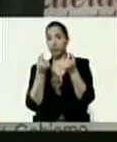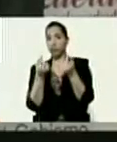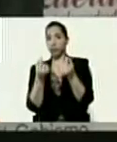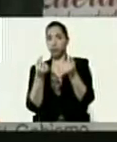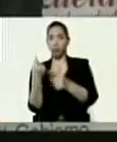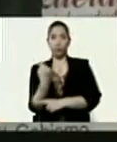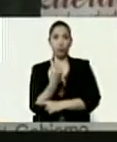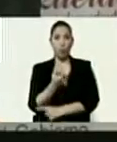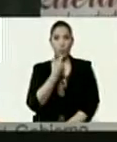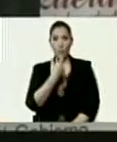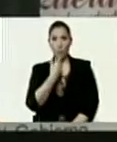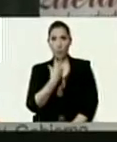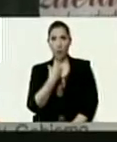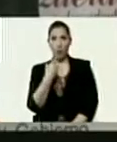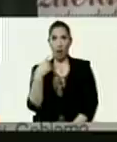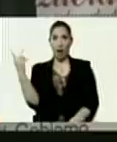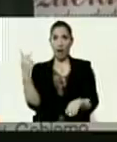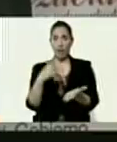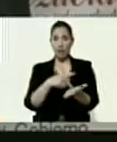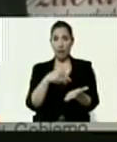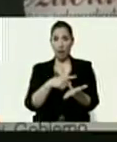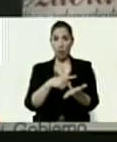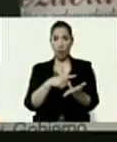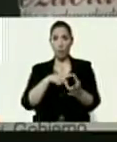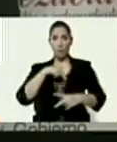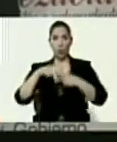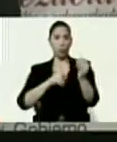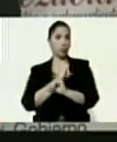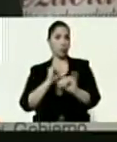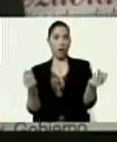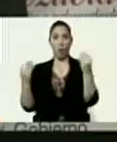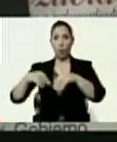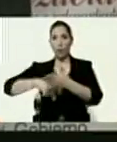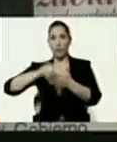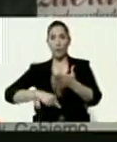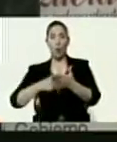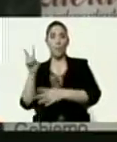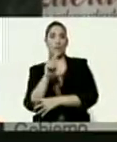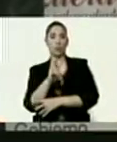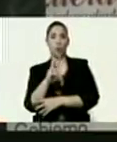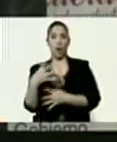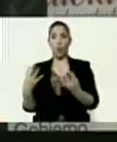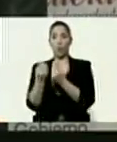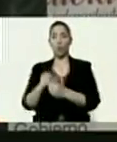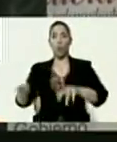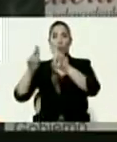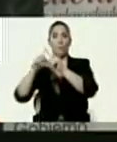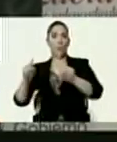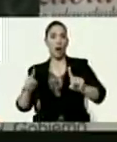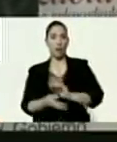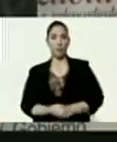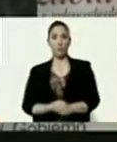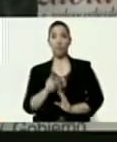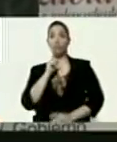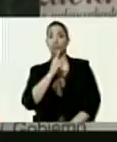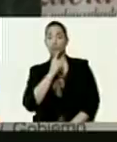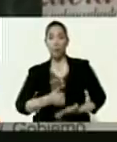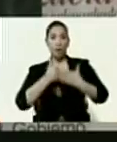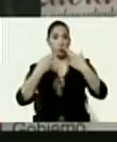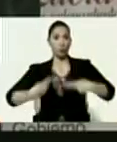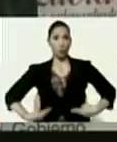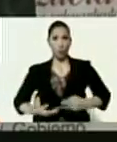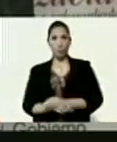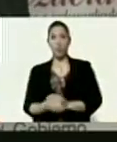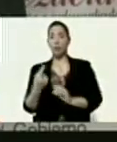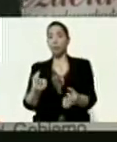solo medicamento ha llegado producto de ya el acuerdo que firmó Venezuela con Naciones Unidas para la llamada ayuda humanitaria.